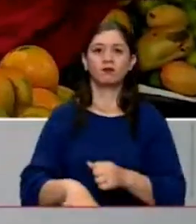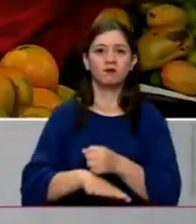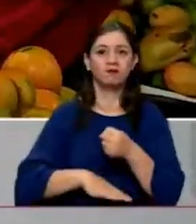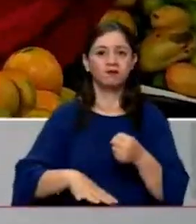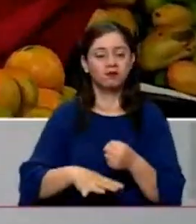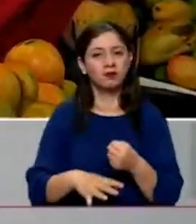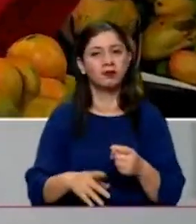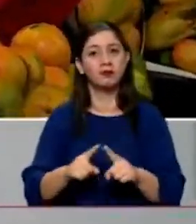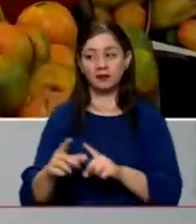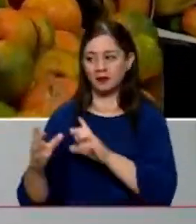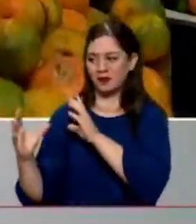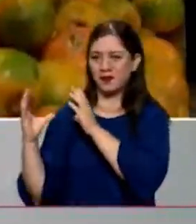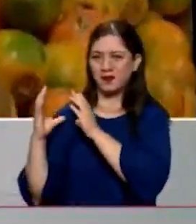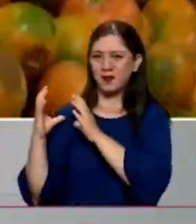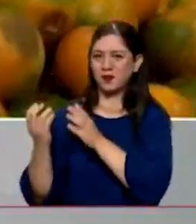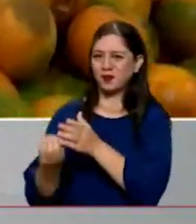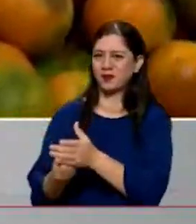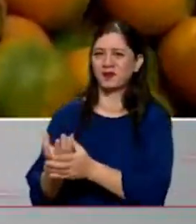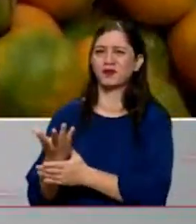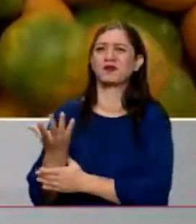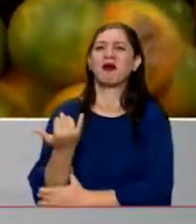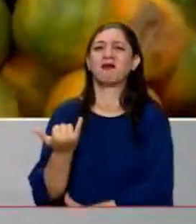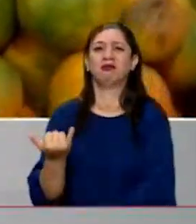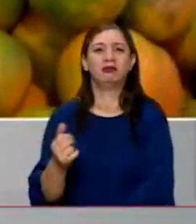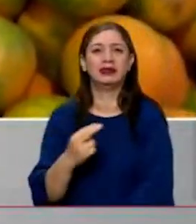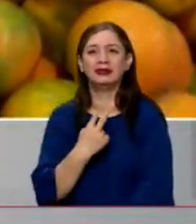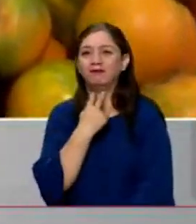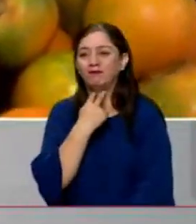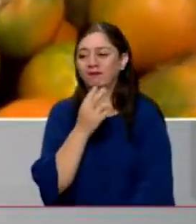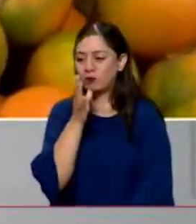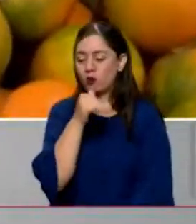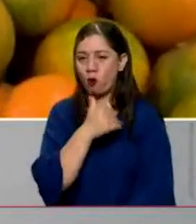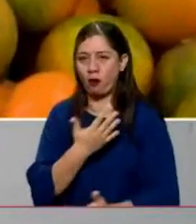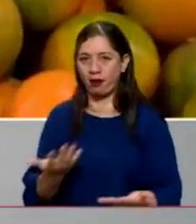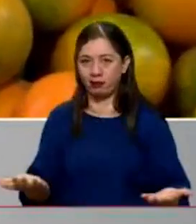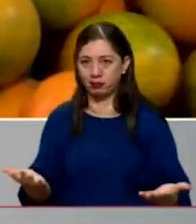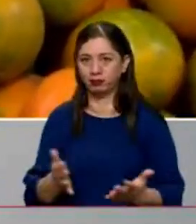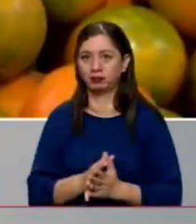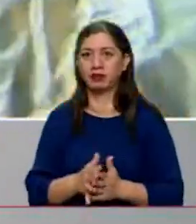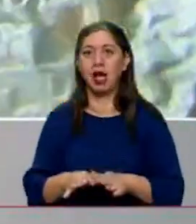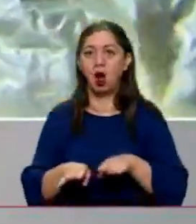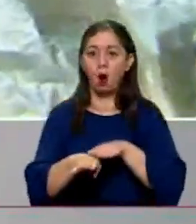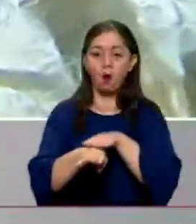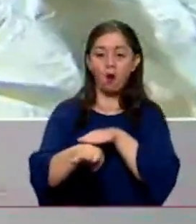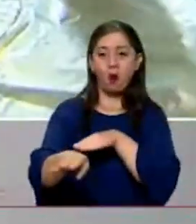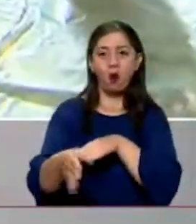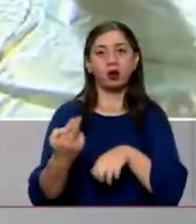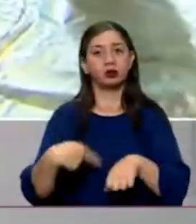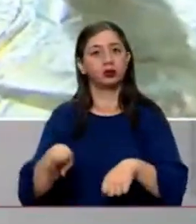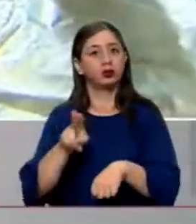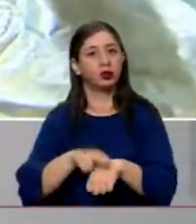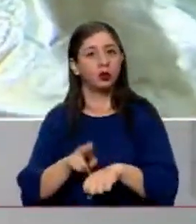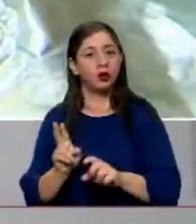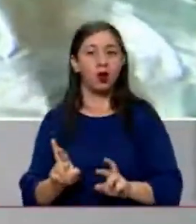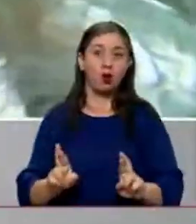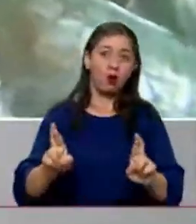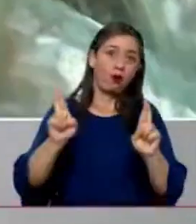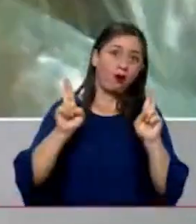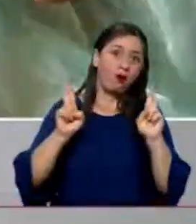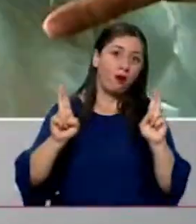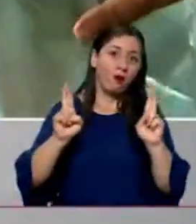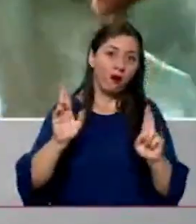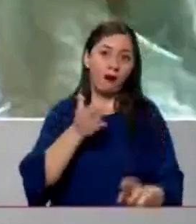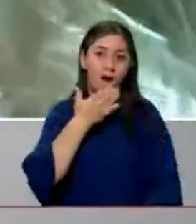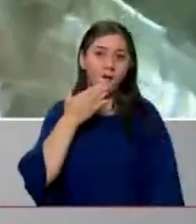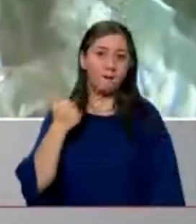básica, pero en Popayán y en Pasto incluso hay desabastecimiento. Ahora que el tráfico vehicular fluye con normalidad, se espera mejore